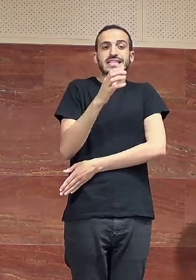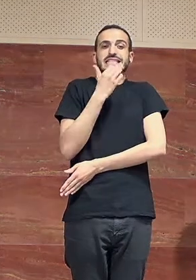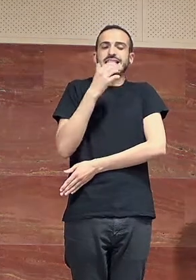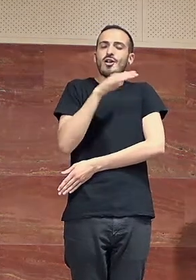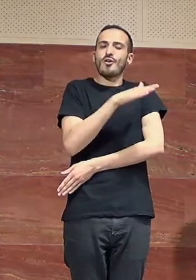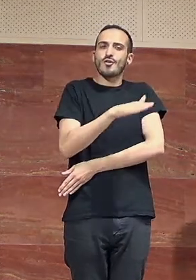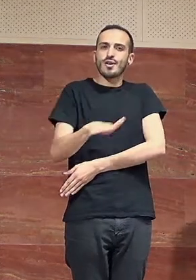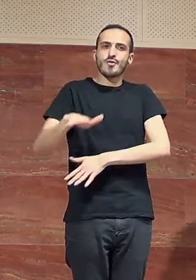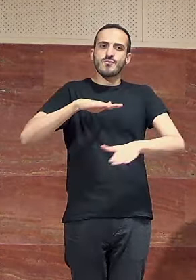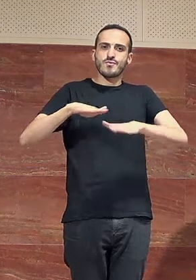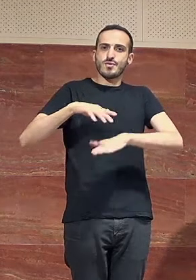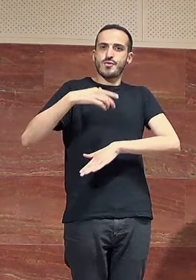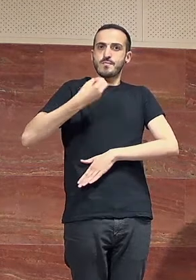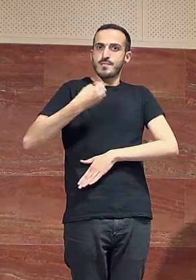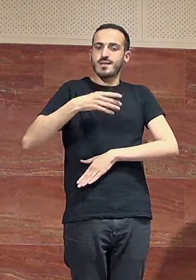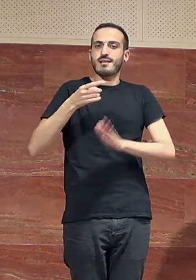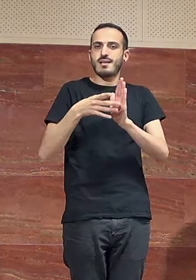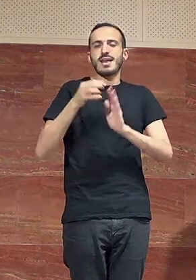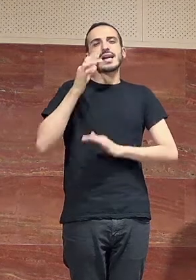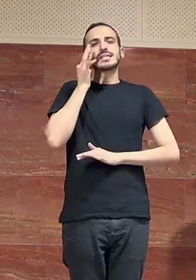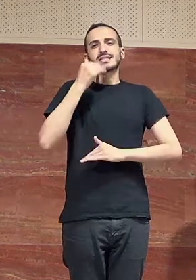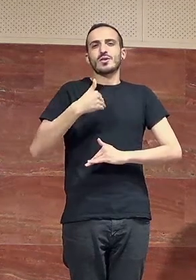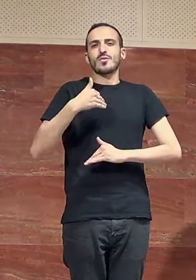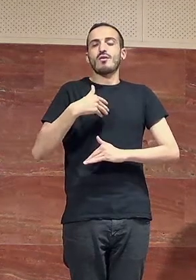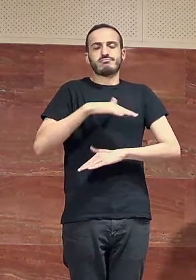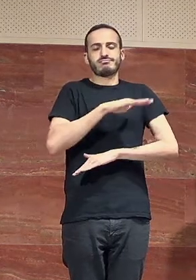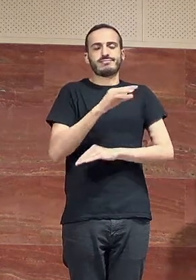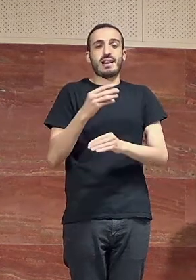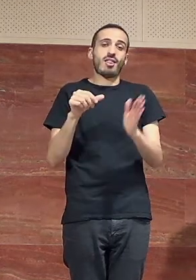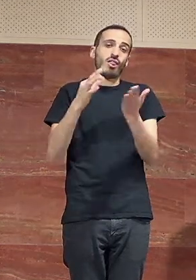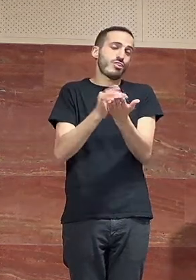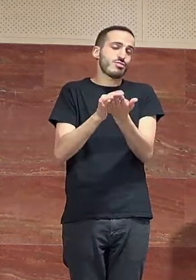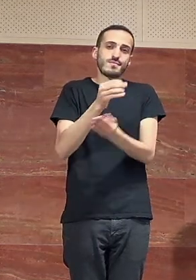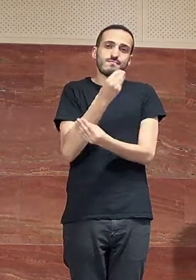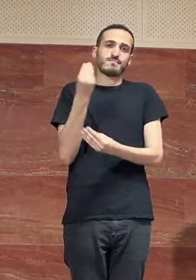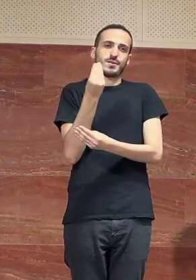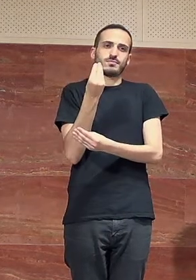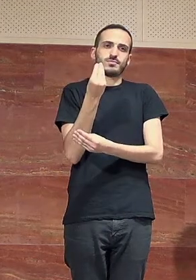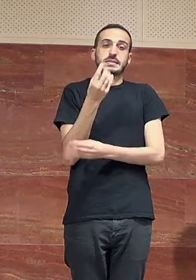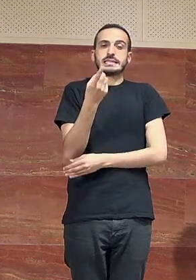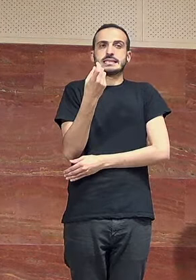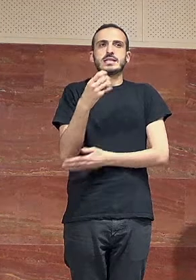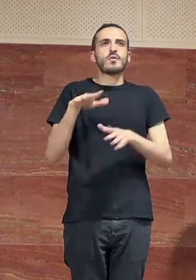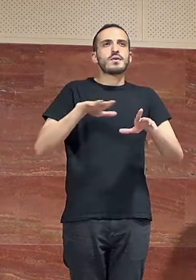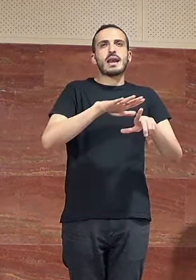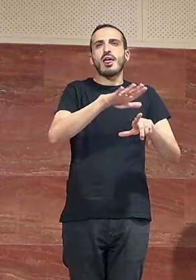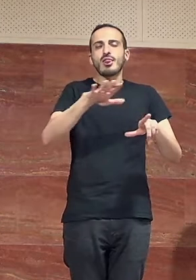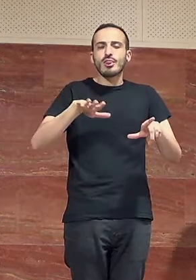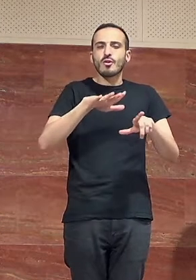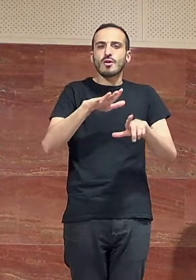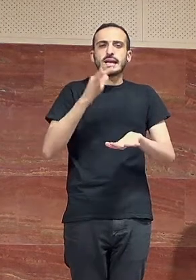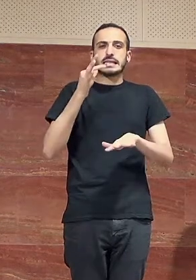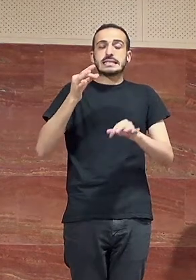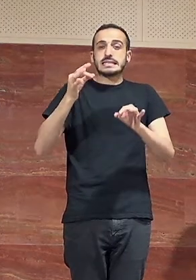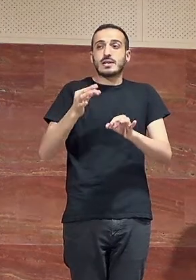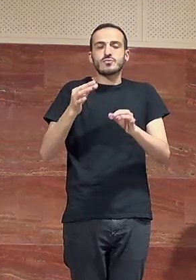todos. Que el entorno de los colegios sea un espacio agradable y seguro, que al mismo tiempo participen ellos